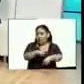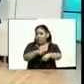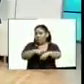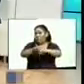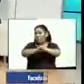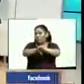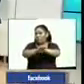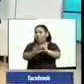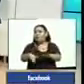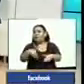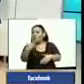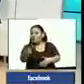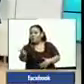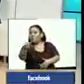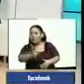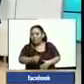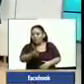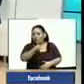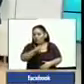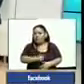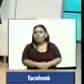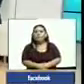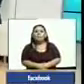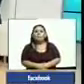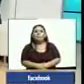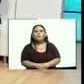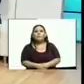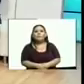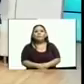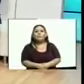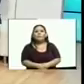una breve pausa comercial ya vamos a continuar con más de Noticiero Hechos